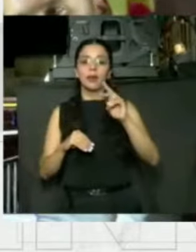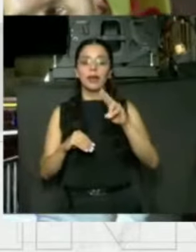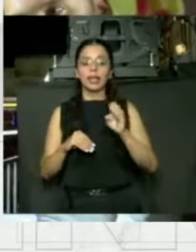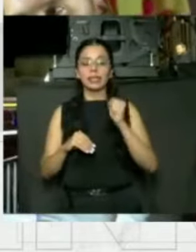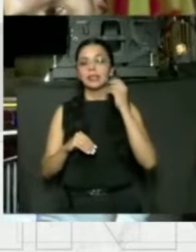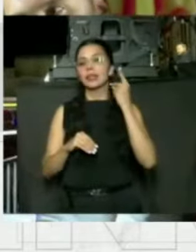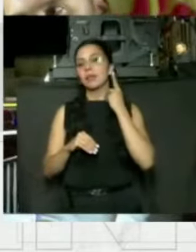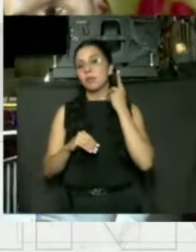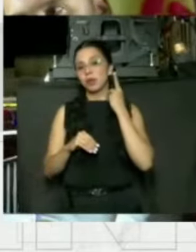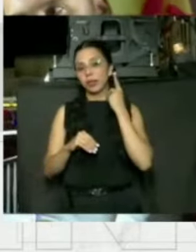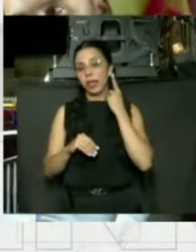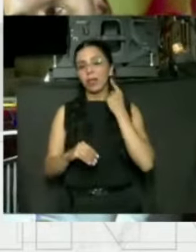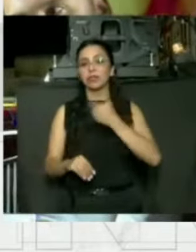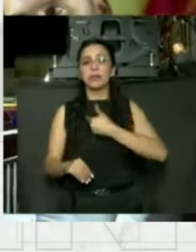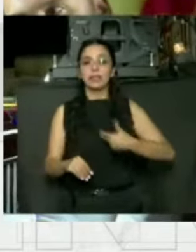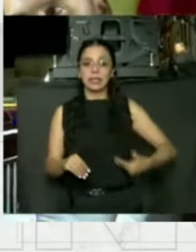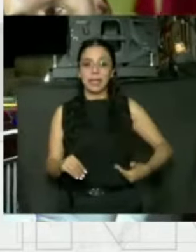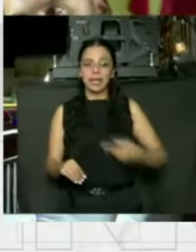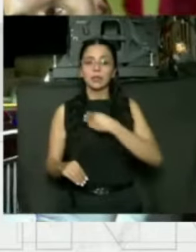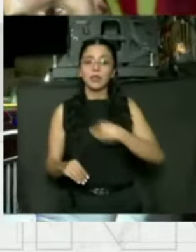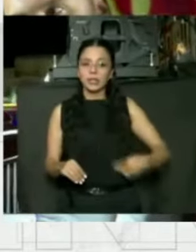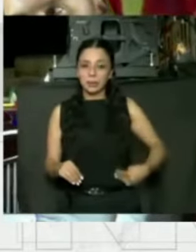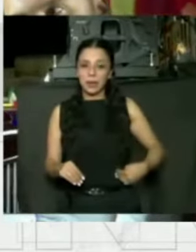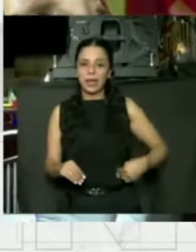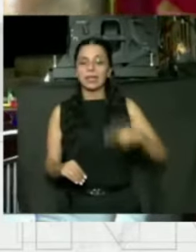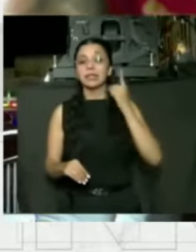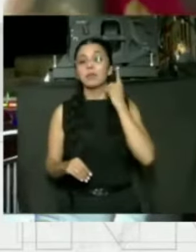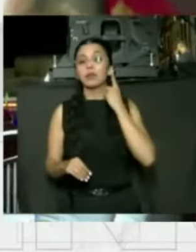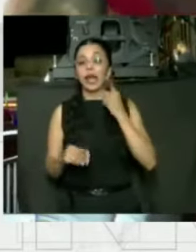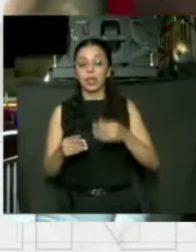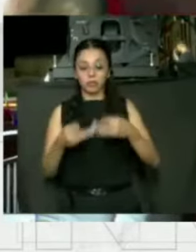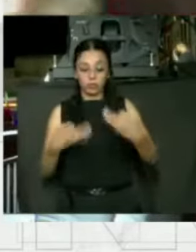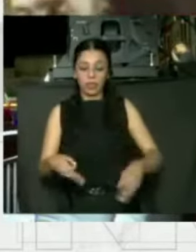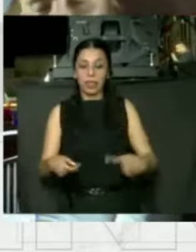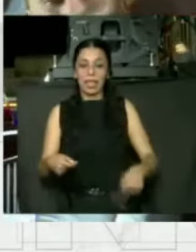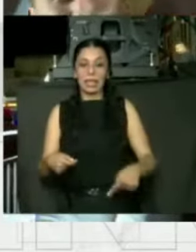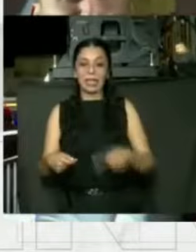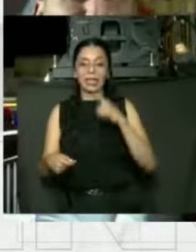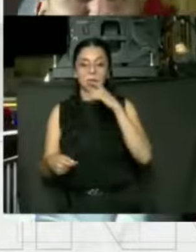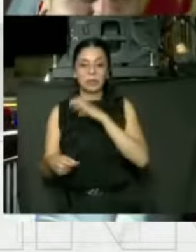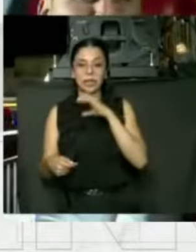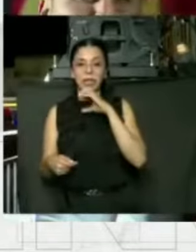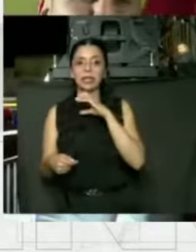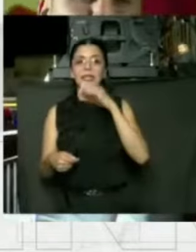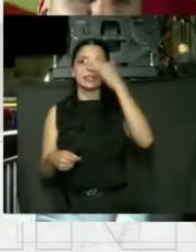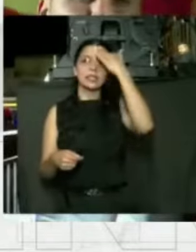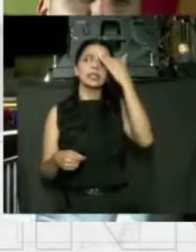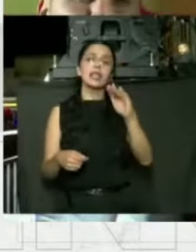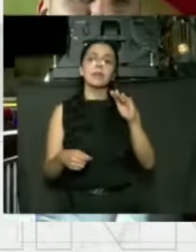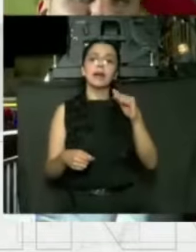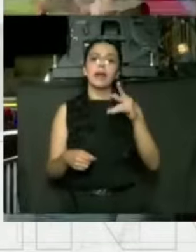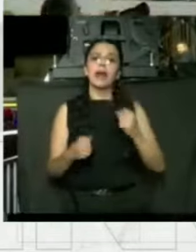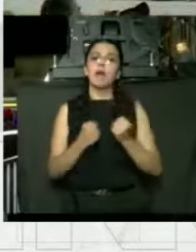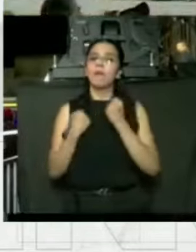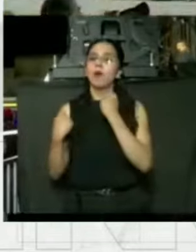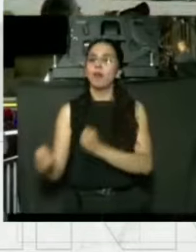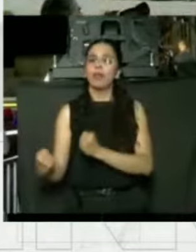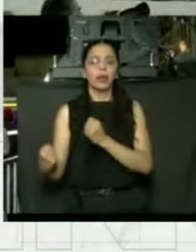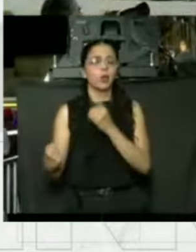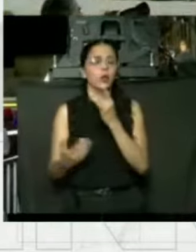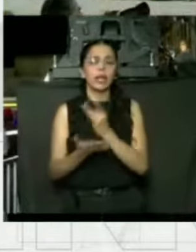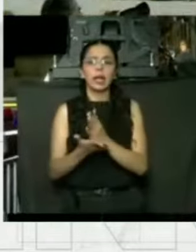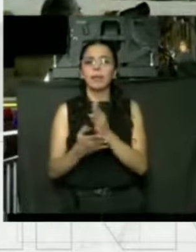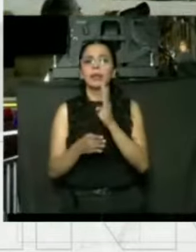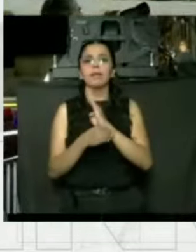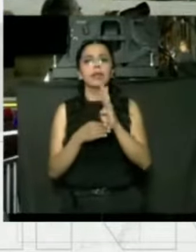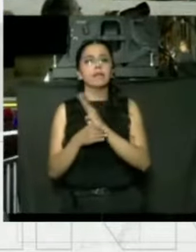presidentes municipales, diputados locales, que sepan que el poder solo es virtud cuando se